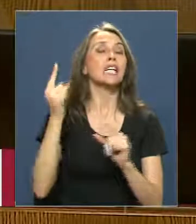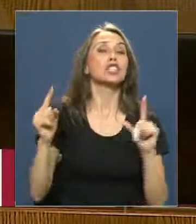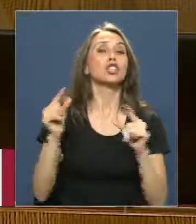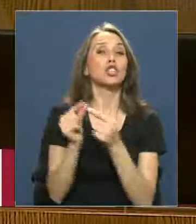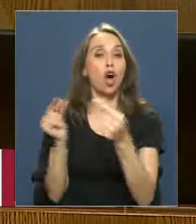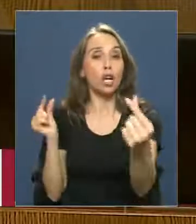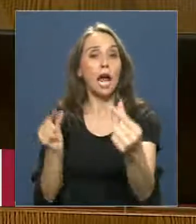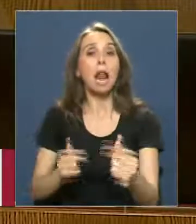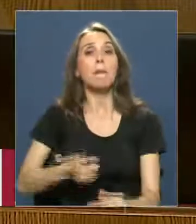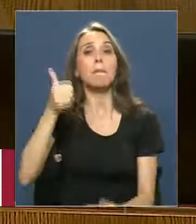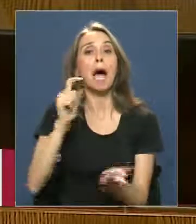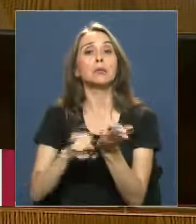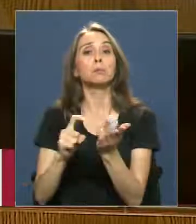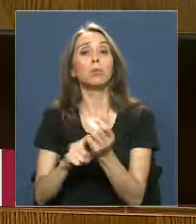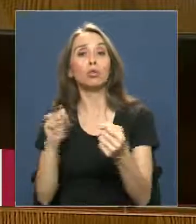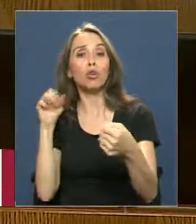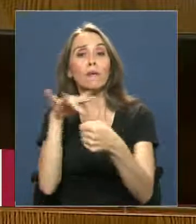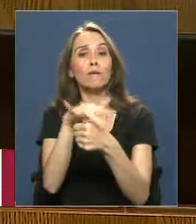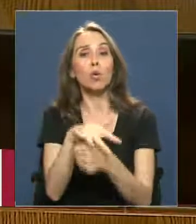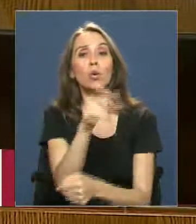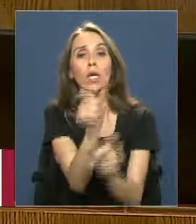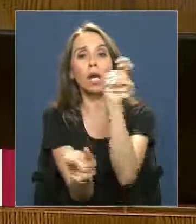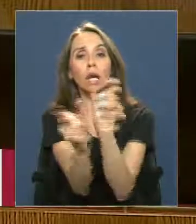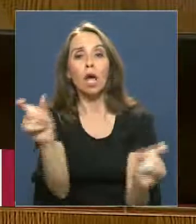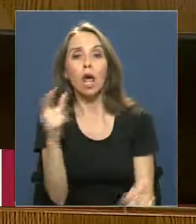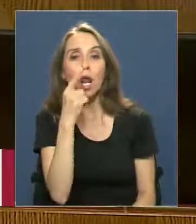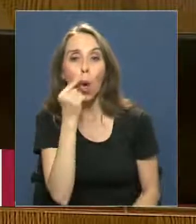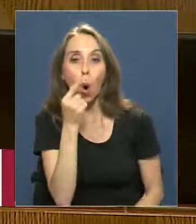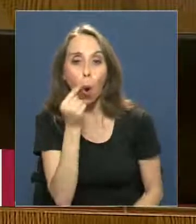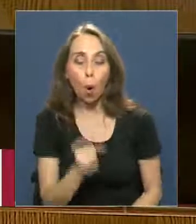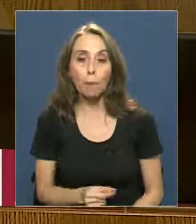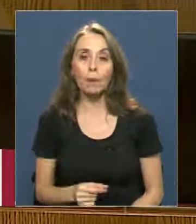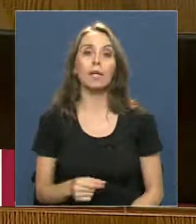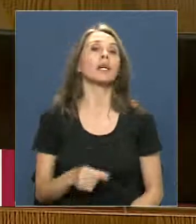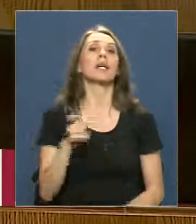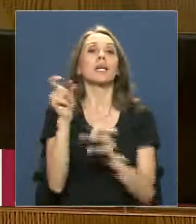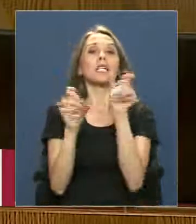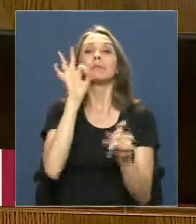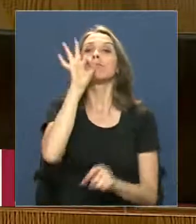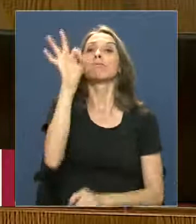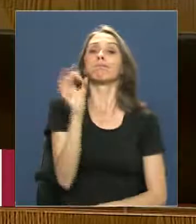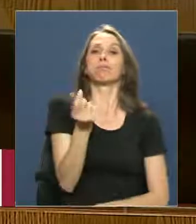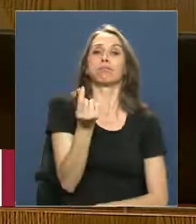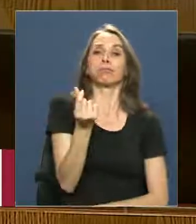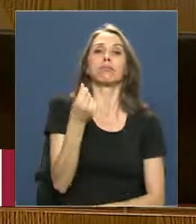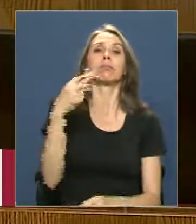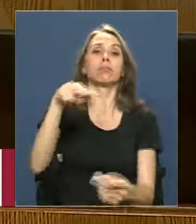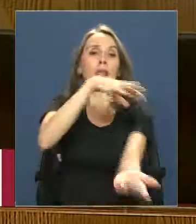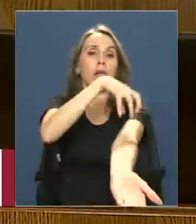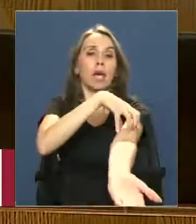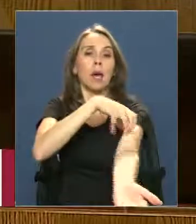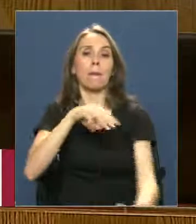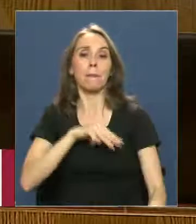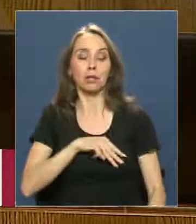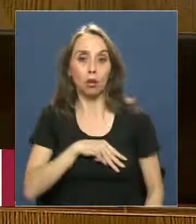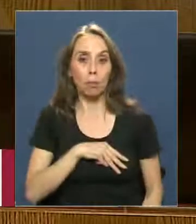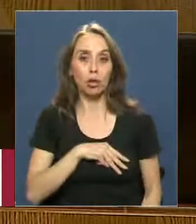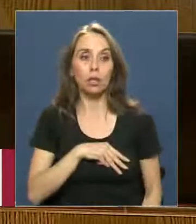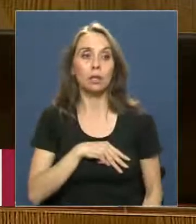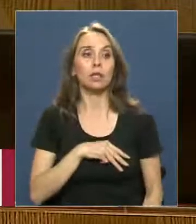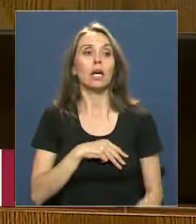mayoritariamente hombres, mayoritariamente del sector alto de la región metropolitana,